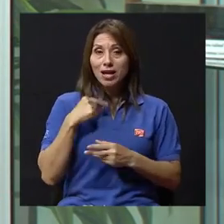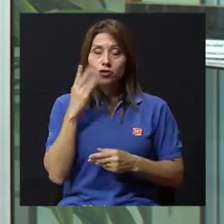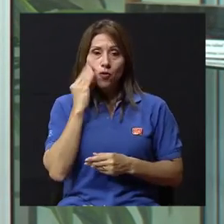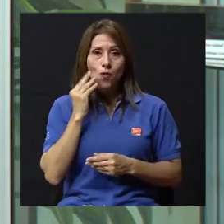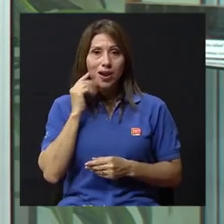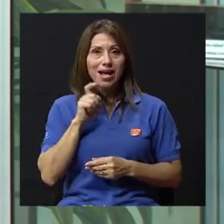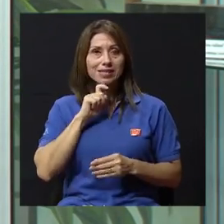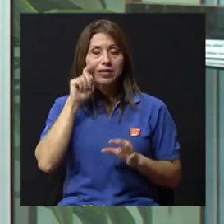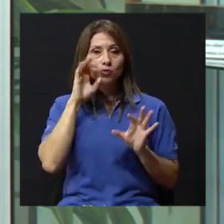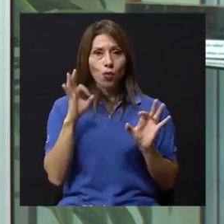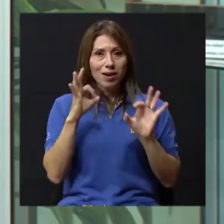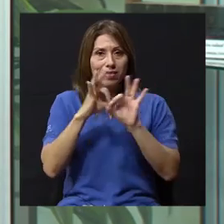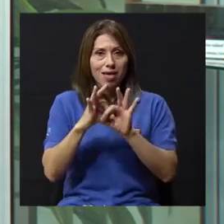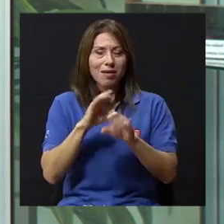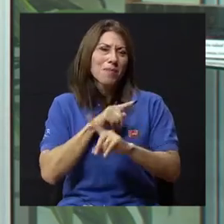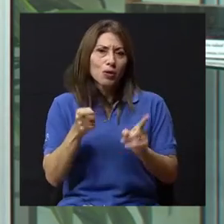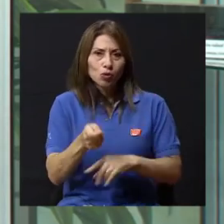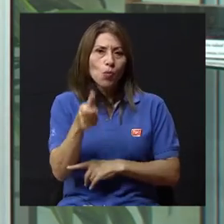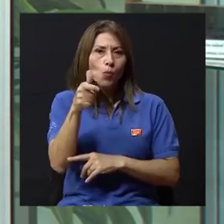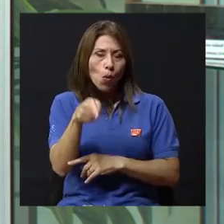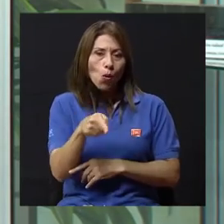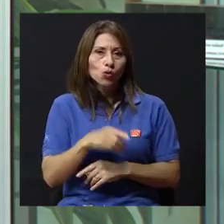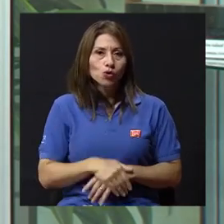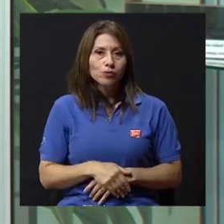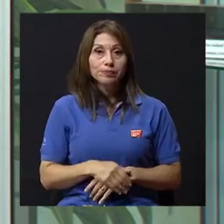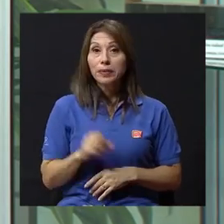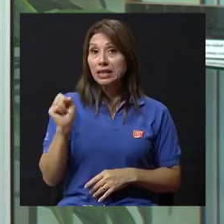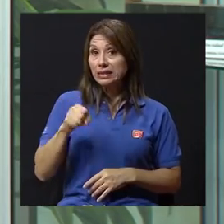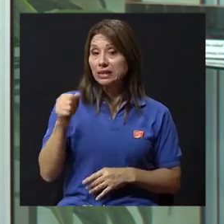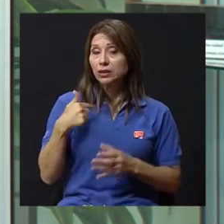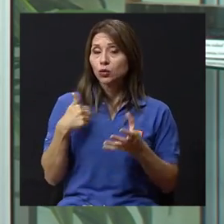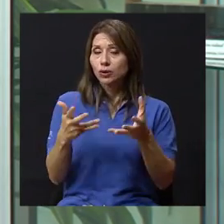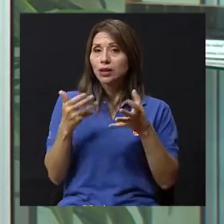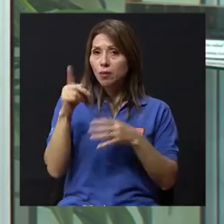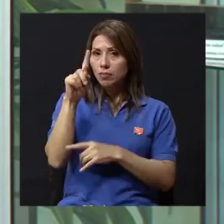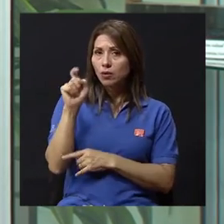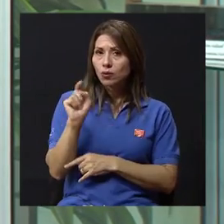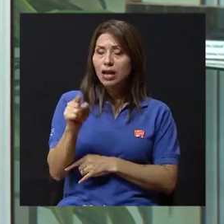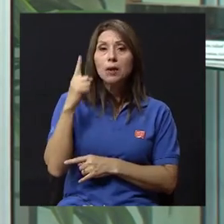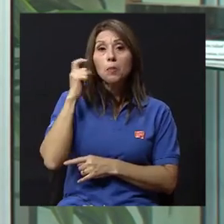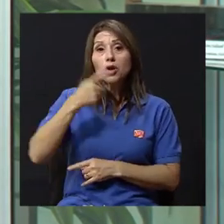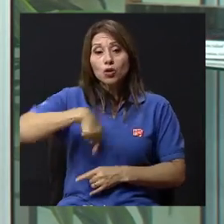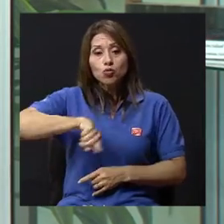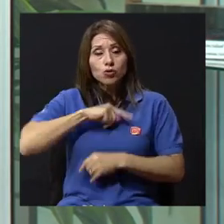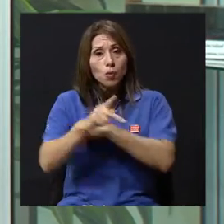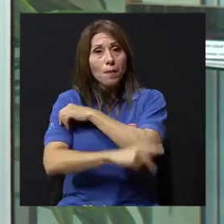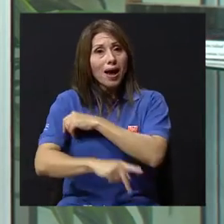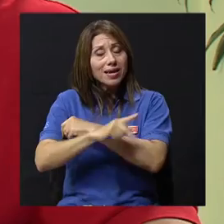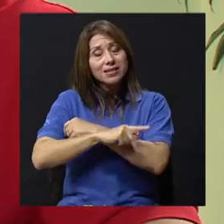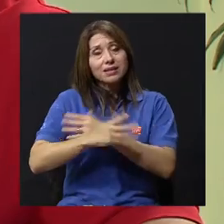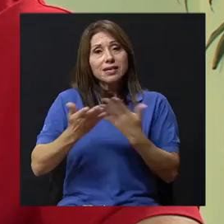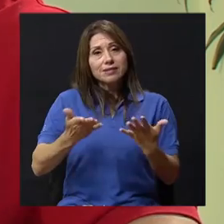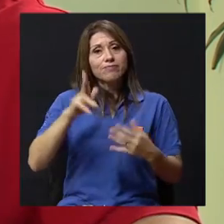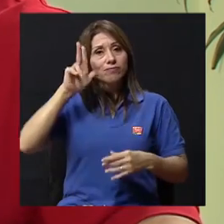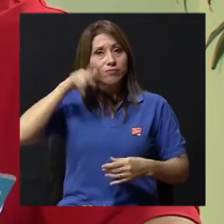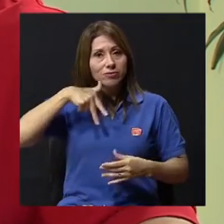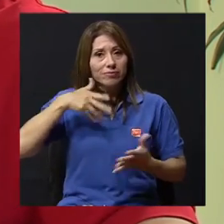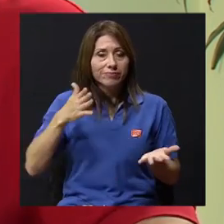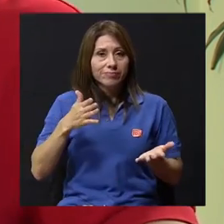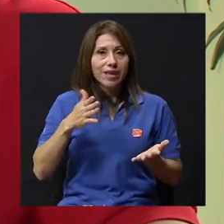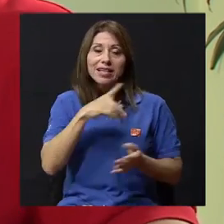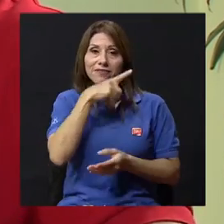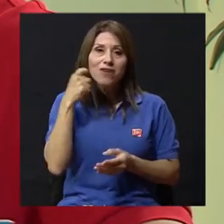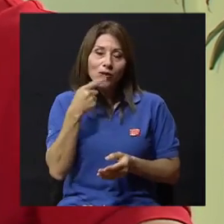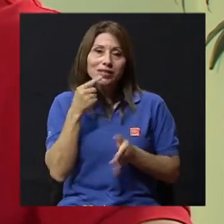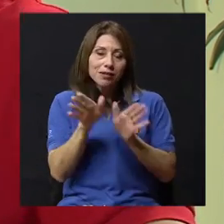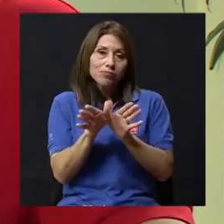esos son muy pocos, lamentablemente. Sí, don Álvaro, yo le quería preguntar eso, porque realmente pues, nuestro país es un país de machistas, pues, es feo